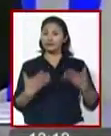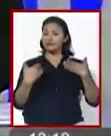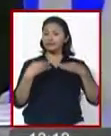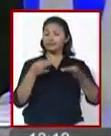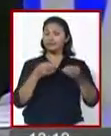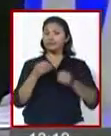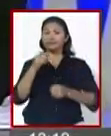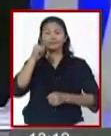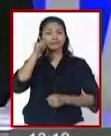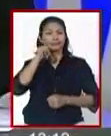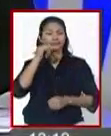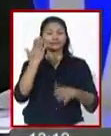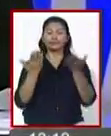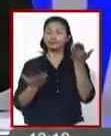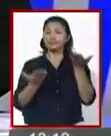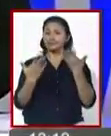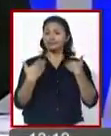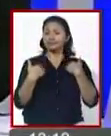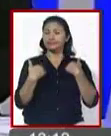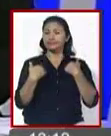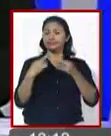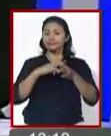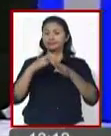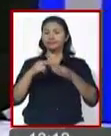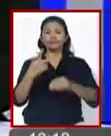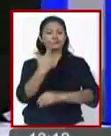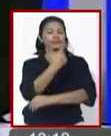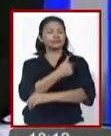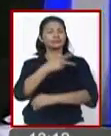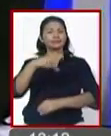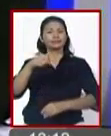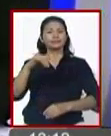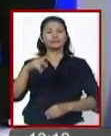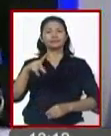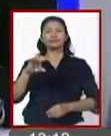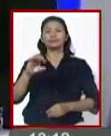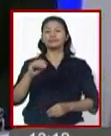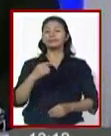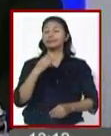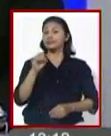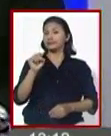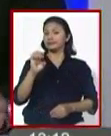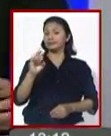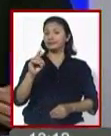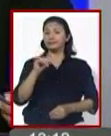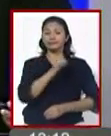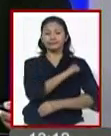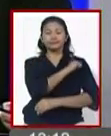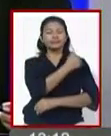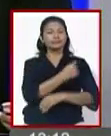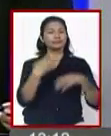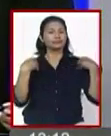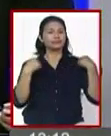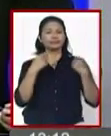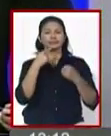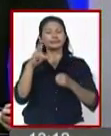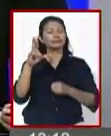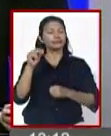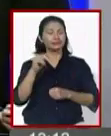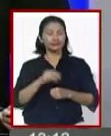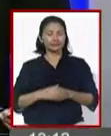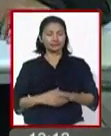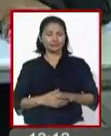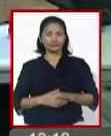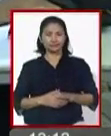Y tenemos que hablar de la menor que aparentemente tuvo reacciones a la vacuna del papiloma humano, el CEDES, y las autoridades de salud han descartado este